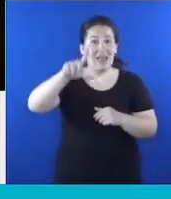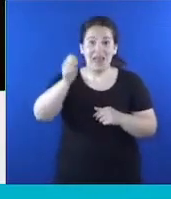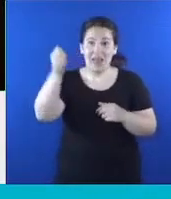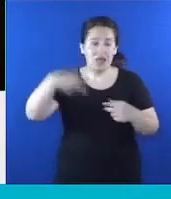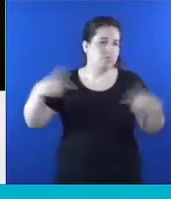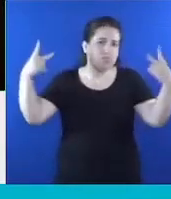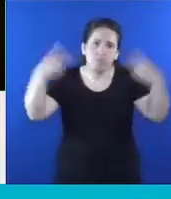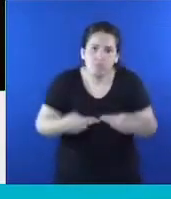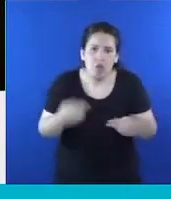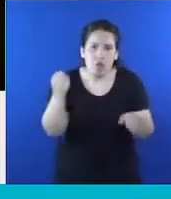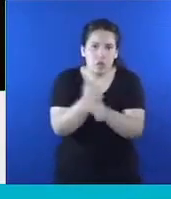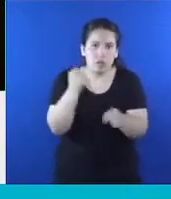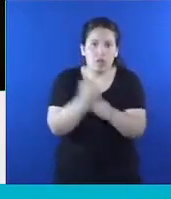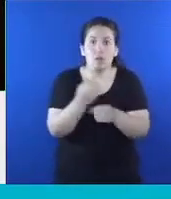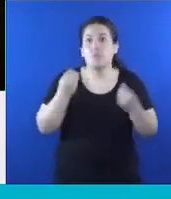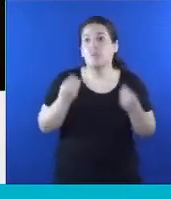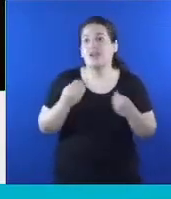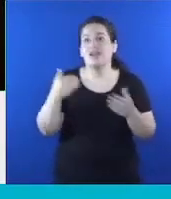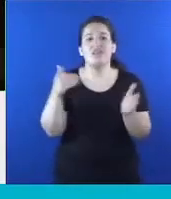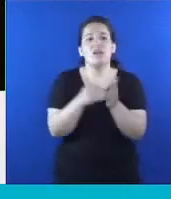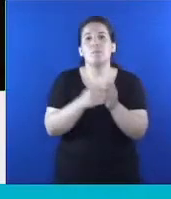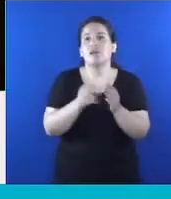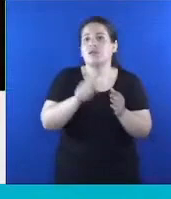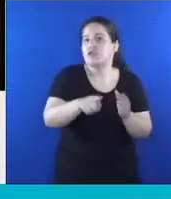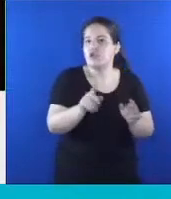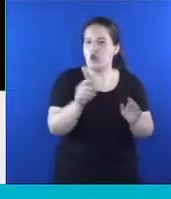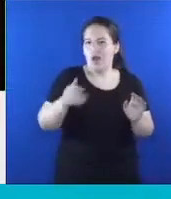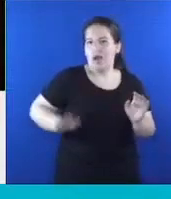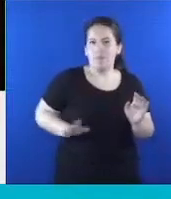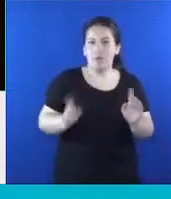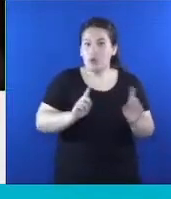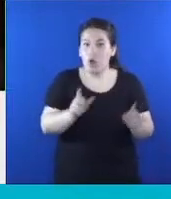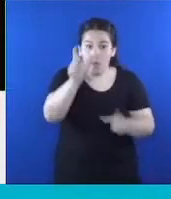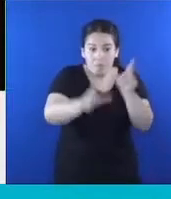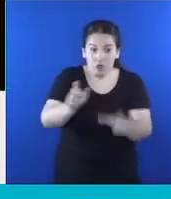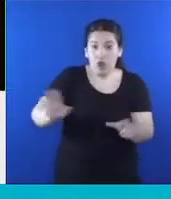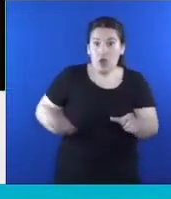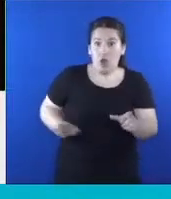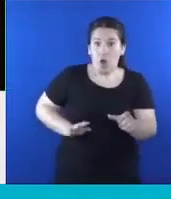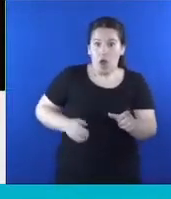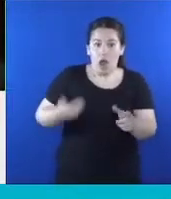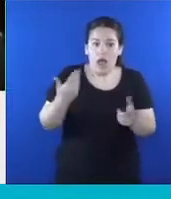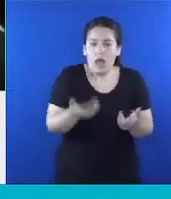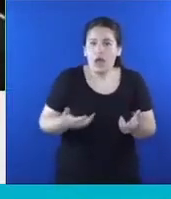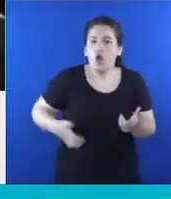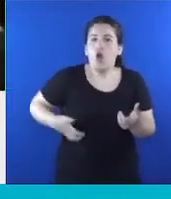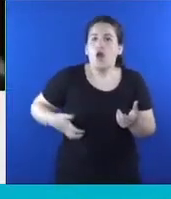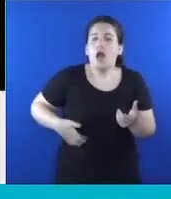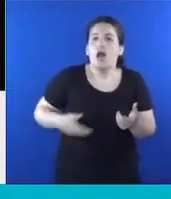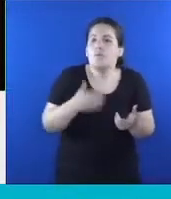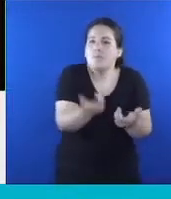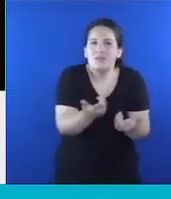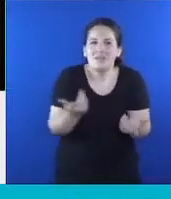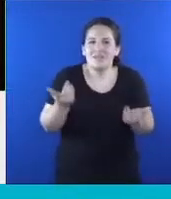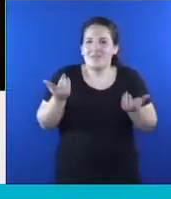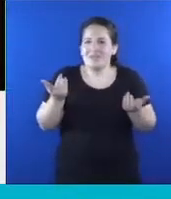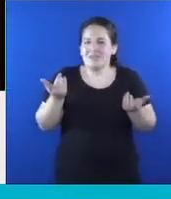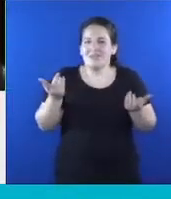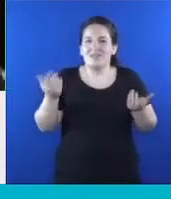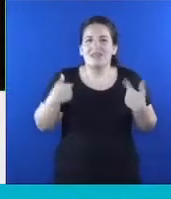trabajadores porque eso tenía que ir a la gente con hambre mentira a la gente con hambre tampoco atacan despiden a los